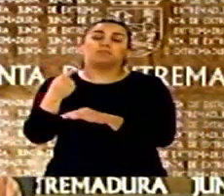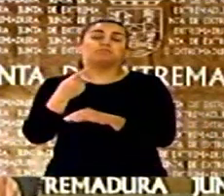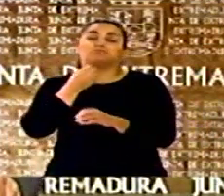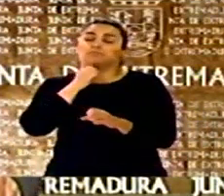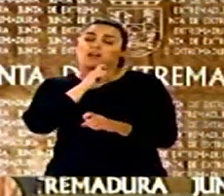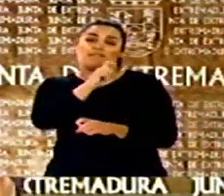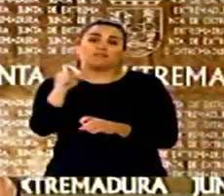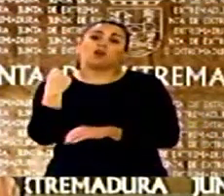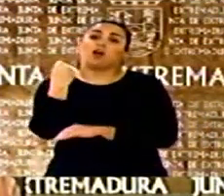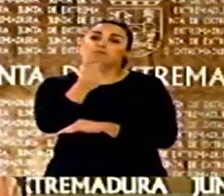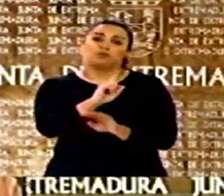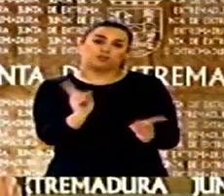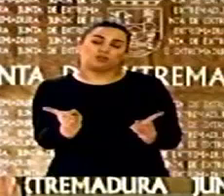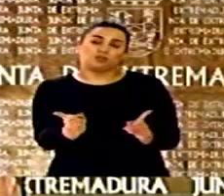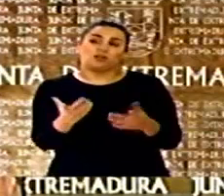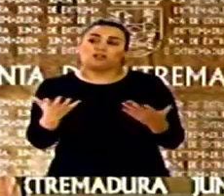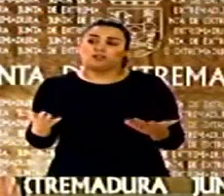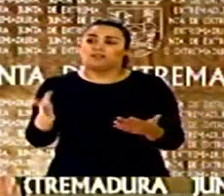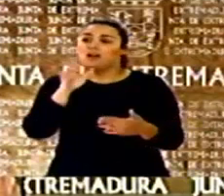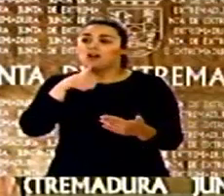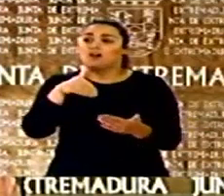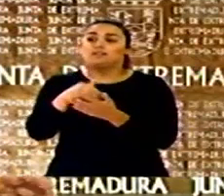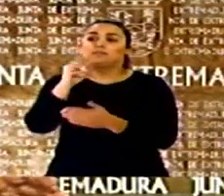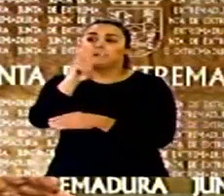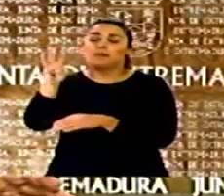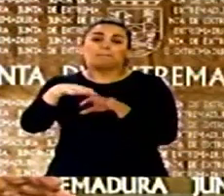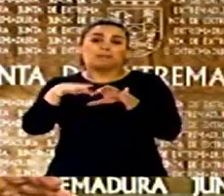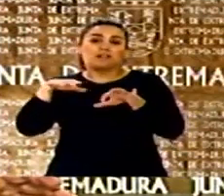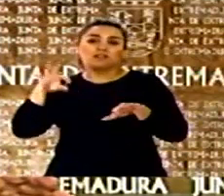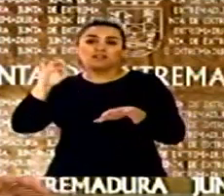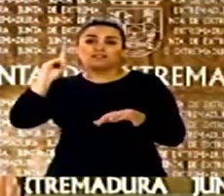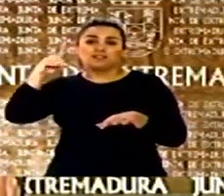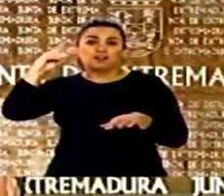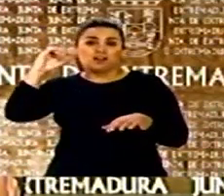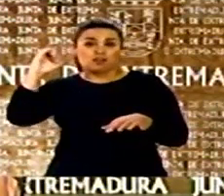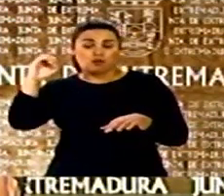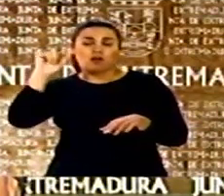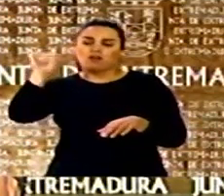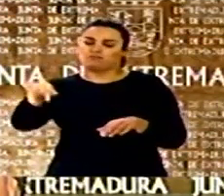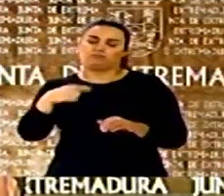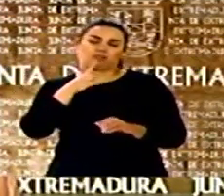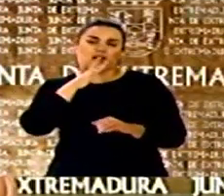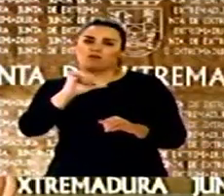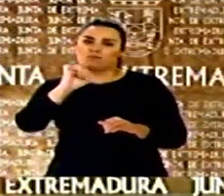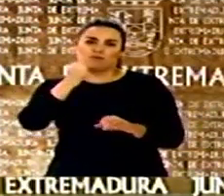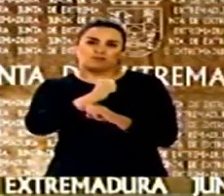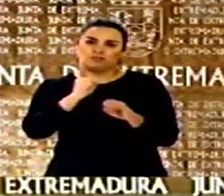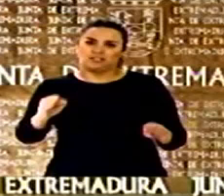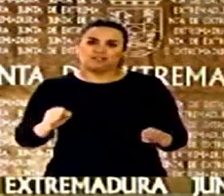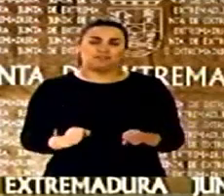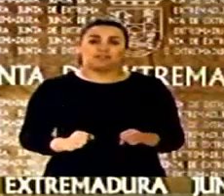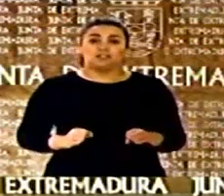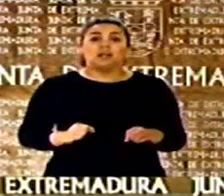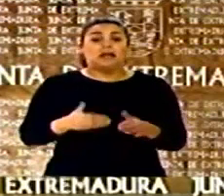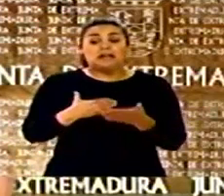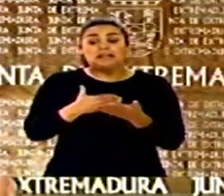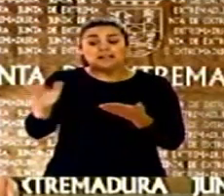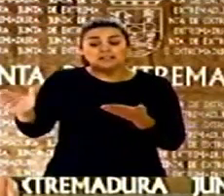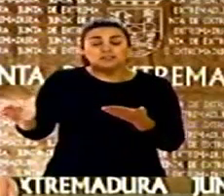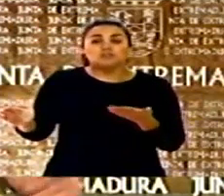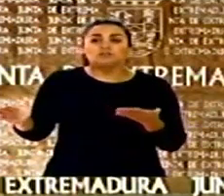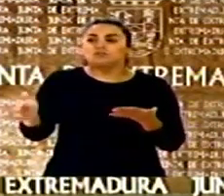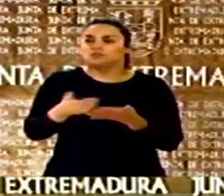decir, lo digo de verdad, es que yo hay veces que me preguntan por cosas que me sorprende no saberlas, pero es que yo no tengo tiempo para estar pendiente